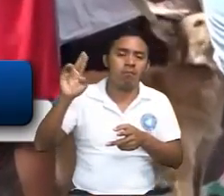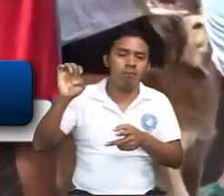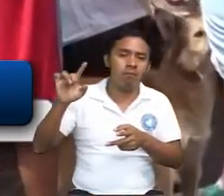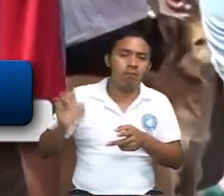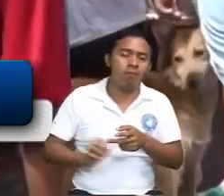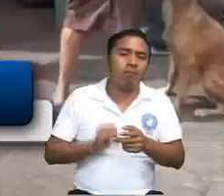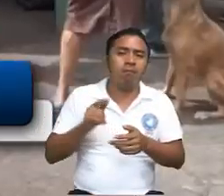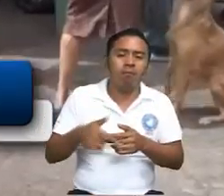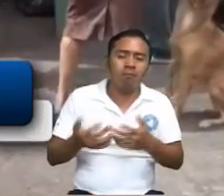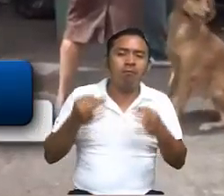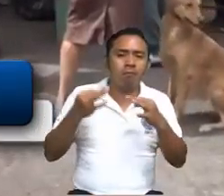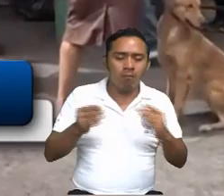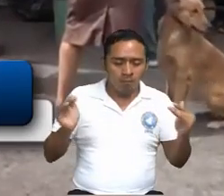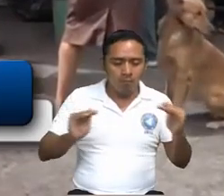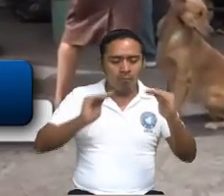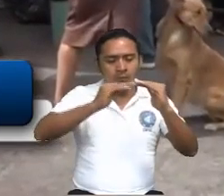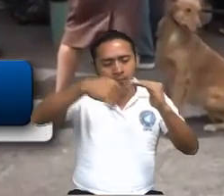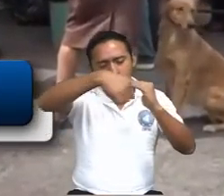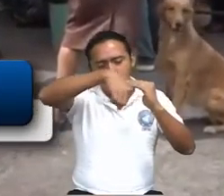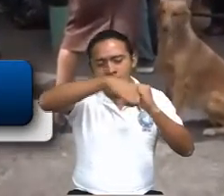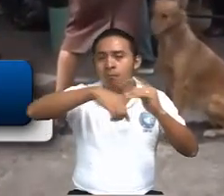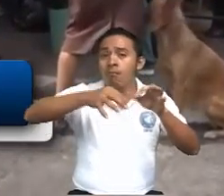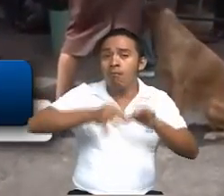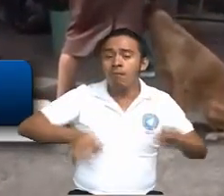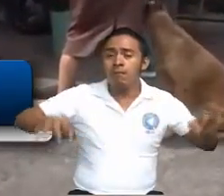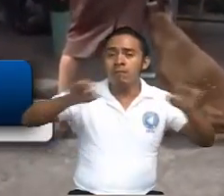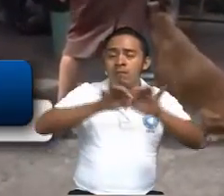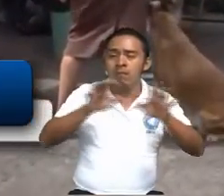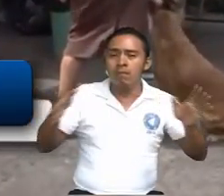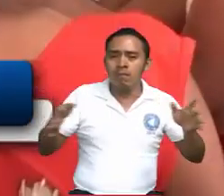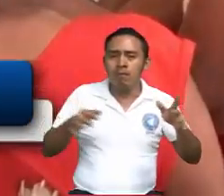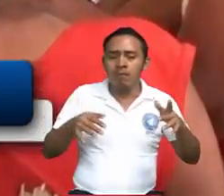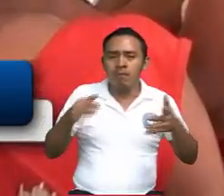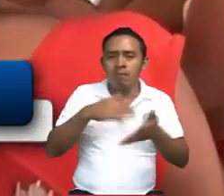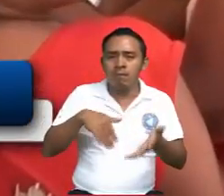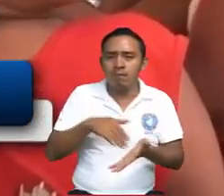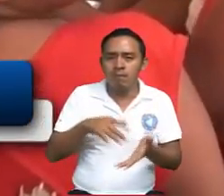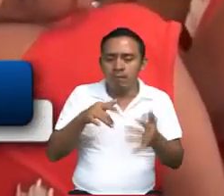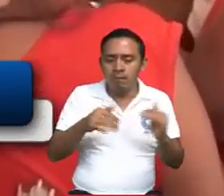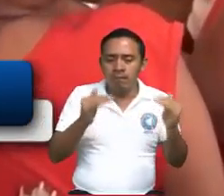garantizan esos sitios. Son sitios clave donde está